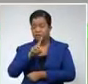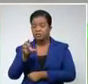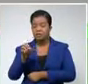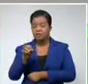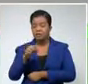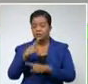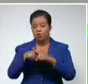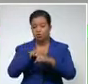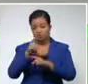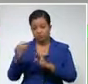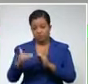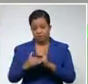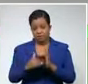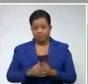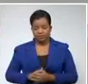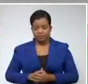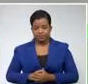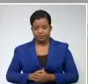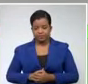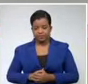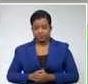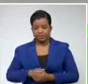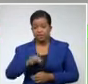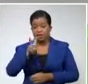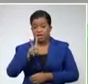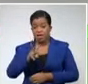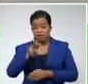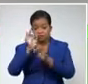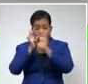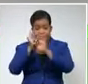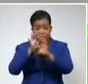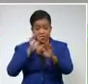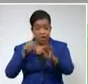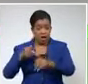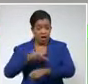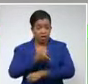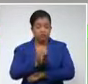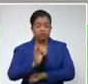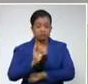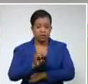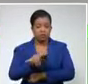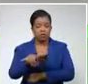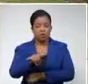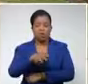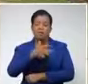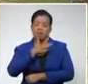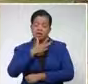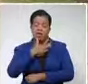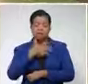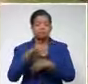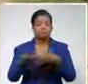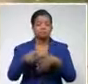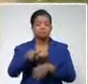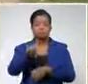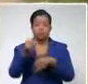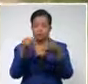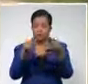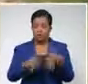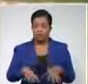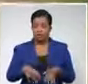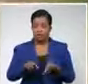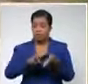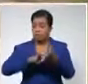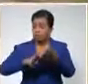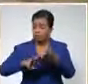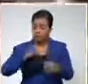100.000 habitantes. Solo Viñales mantiene índices correspondientes a la etapa de nueva normalidad. En la provincia se trabaja